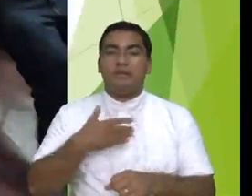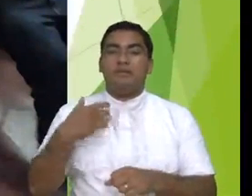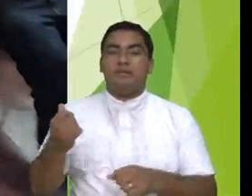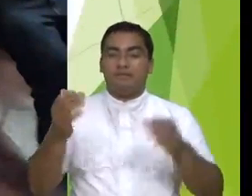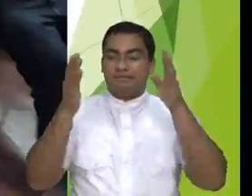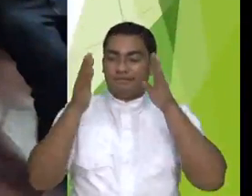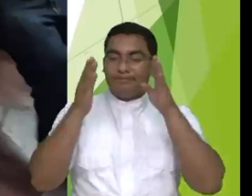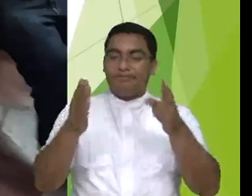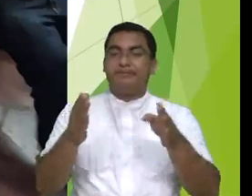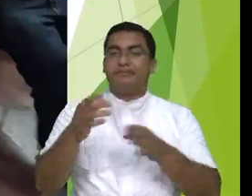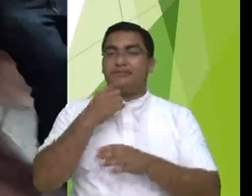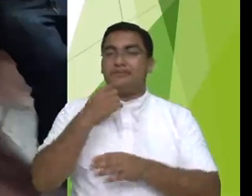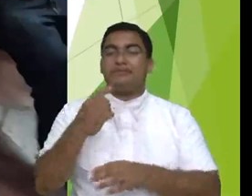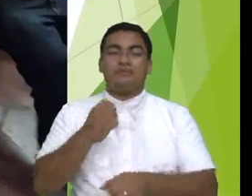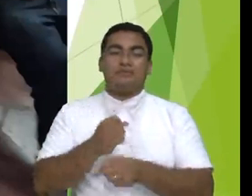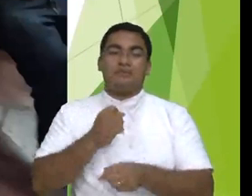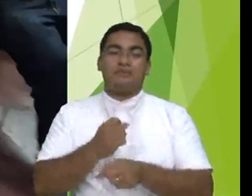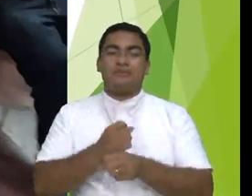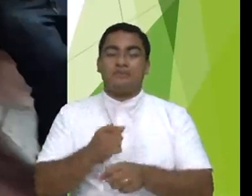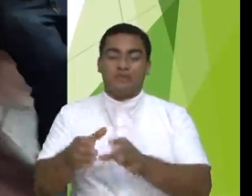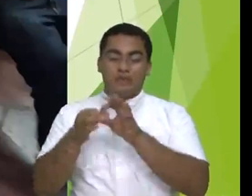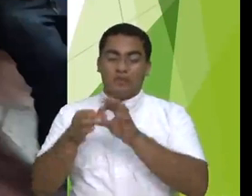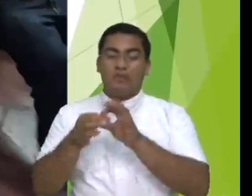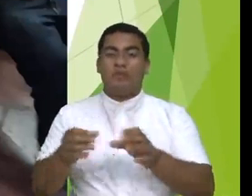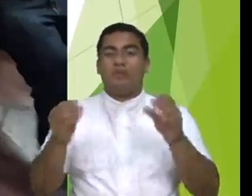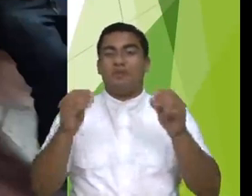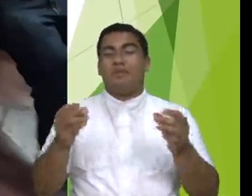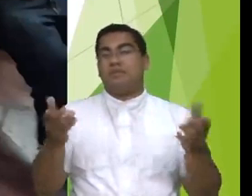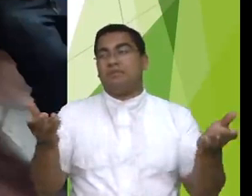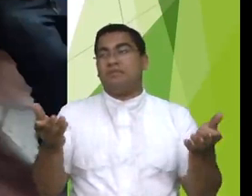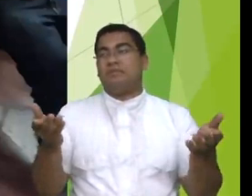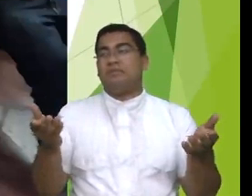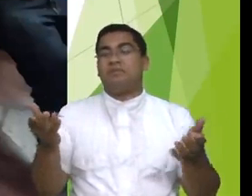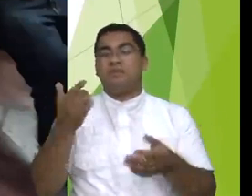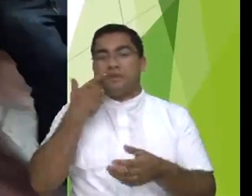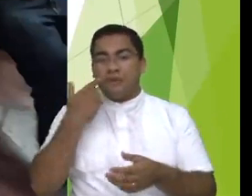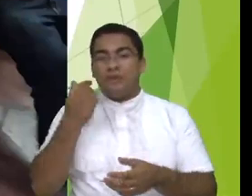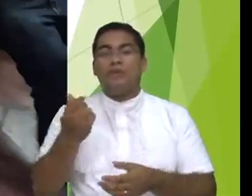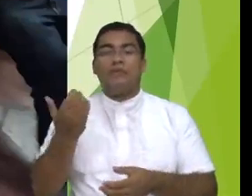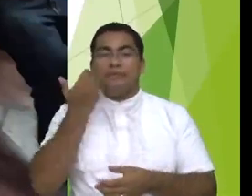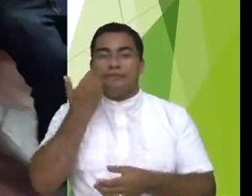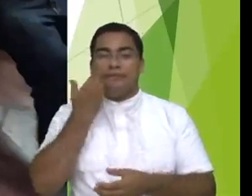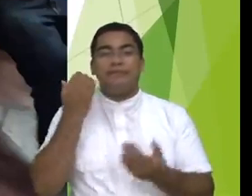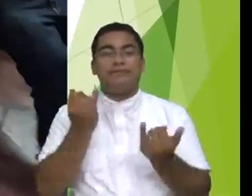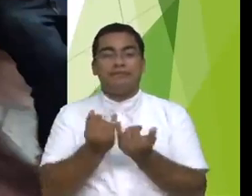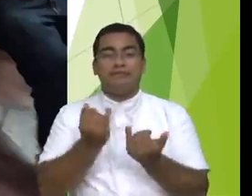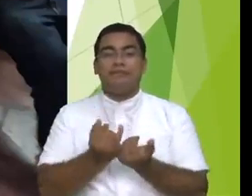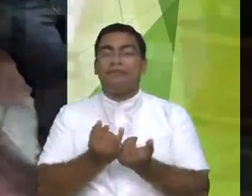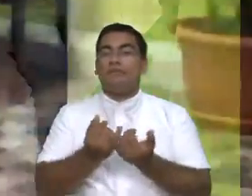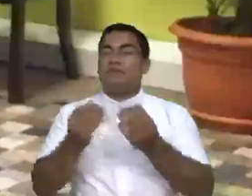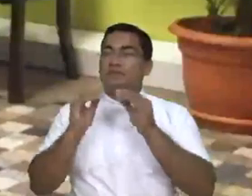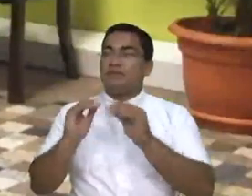los pacientes. Entonces trabajamos de la mano con ellos en la parte educativa, ¿verdad? Para que conozcan más de la enfermedad e incluso se le enseña a canalizar,